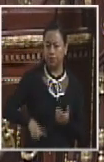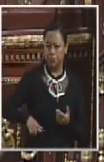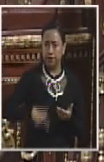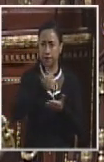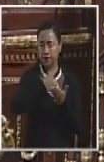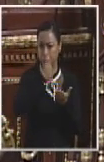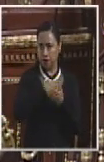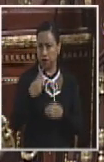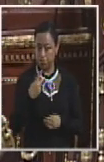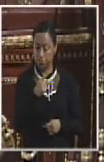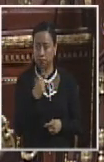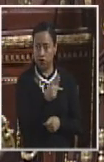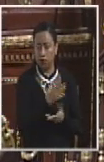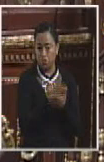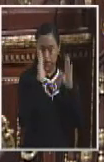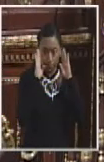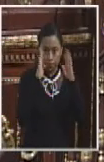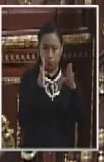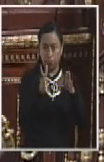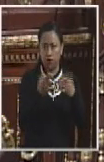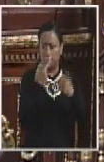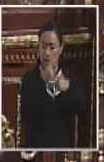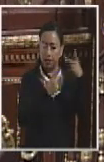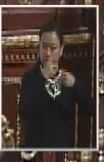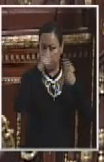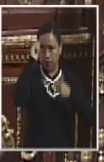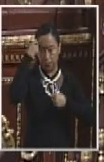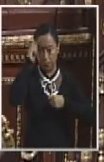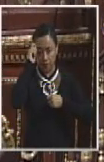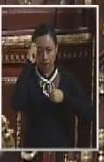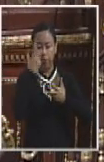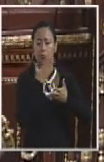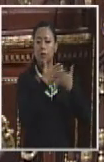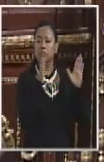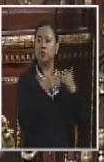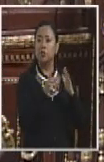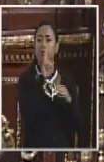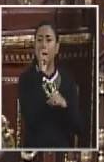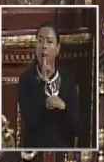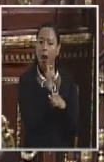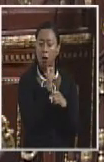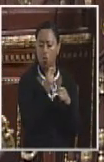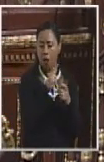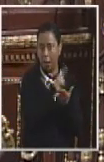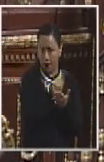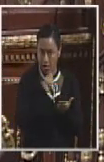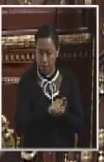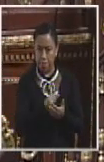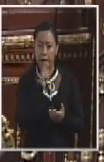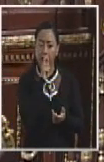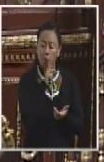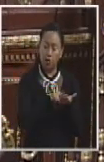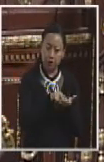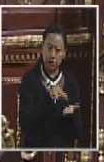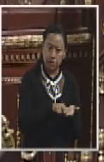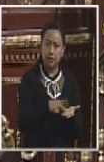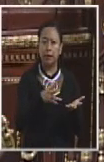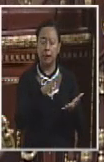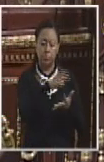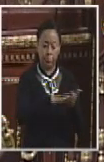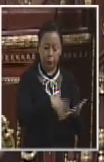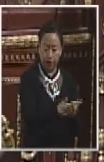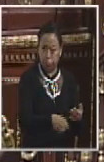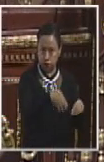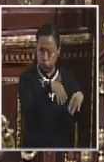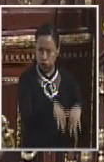tiempos, al concentrarse en la prestación de los servicios públicos de agua potable, drenaje y alcantarillado, así como el tratamiento y reuso